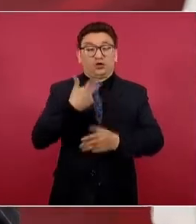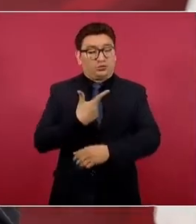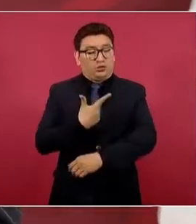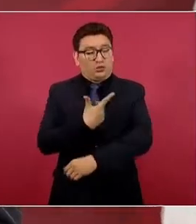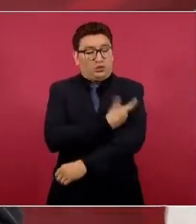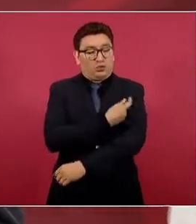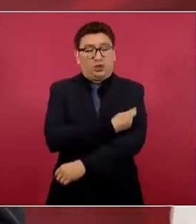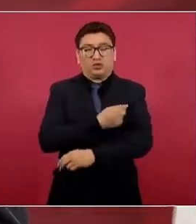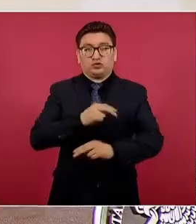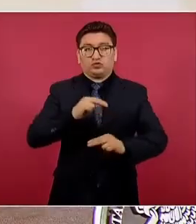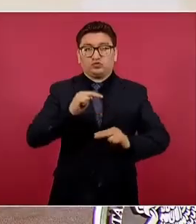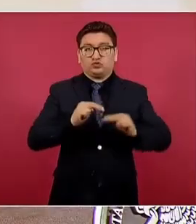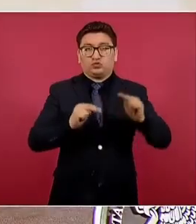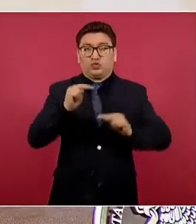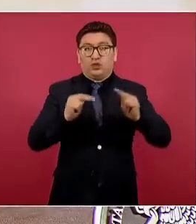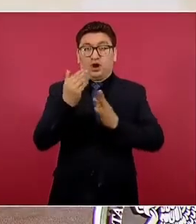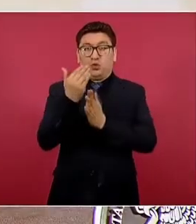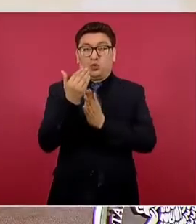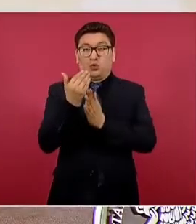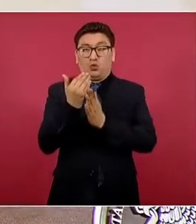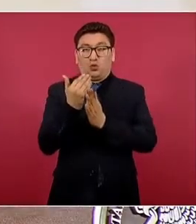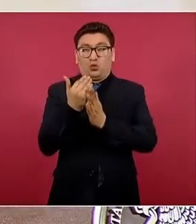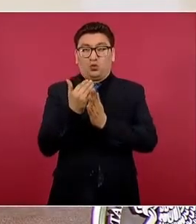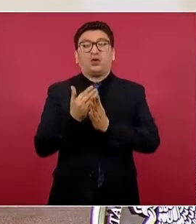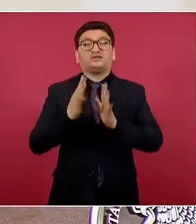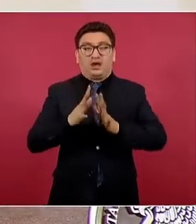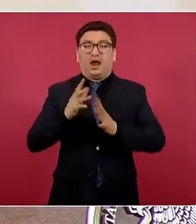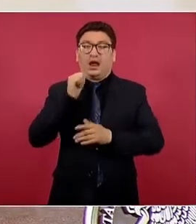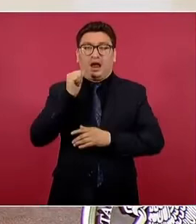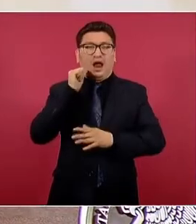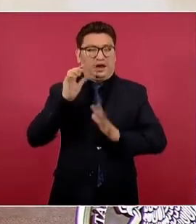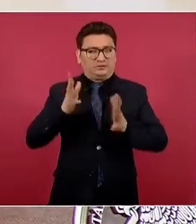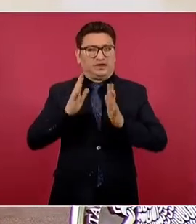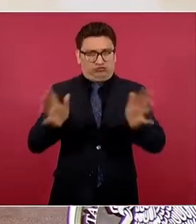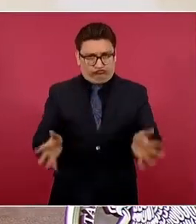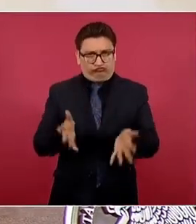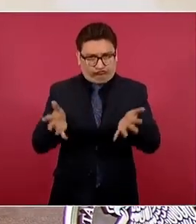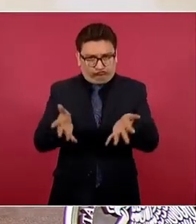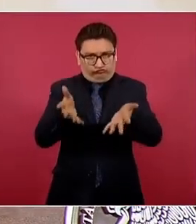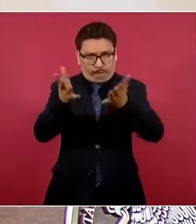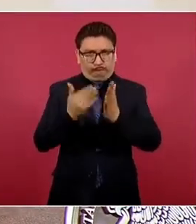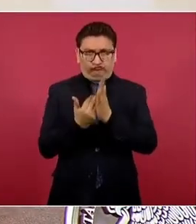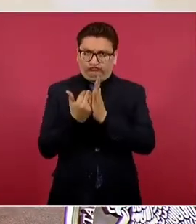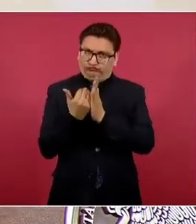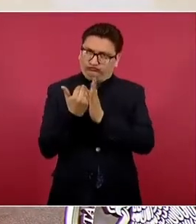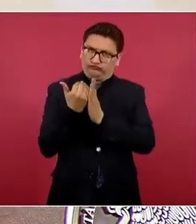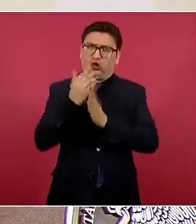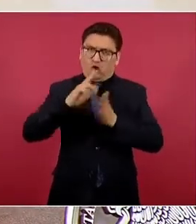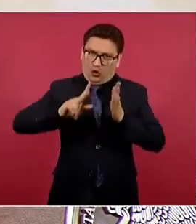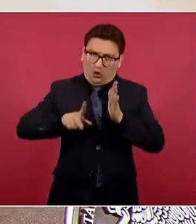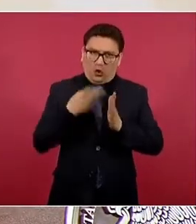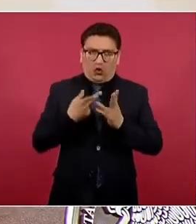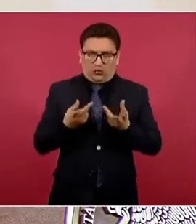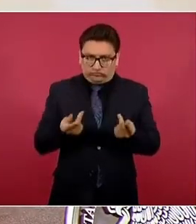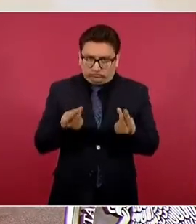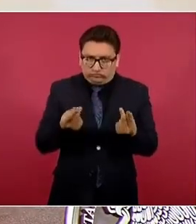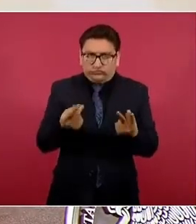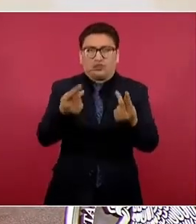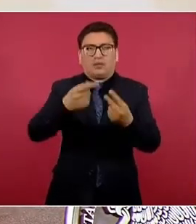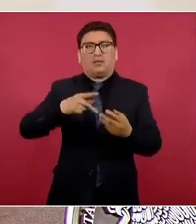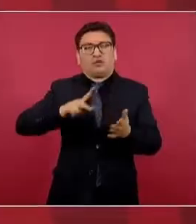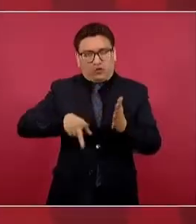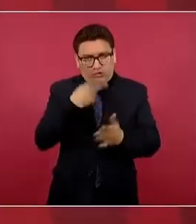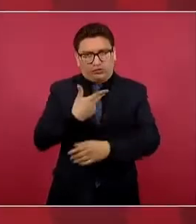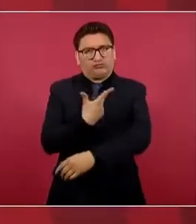estaba bajando y la idea es reactivar el plan